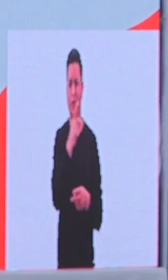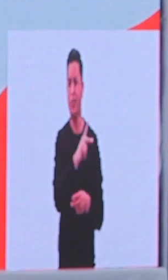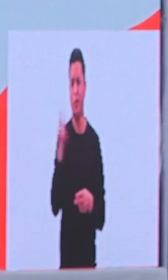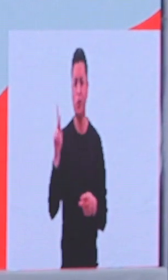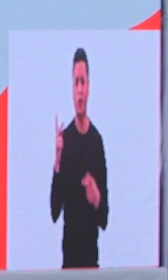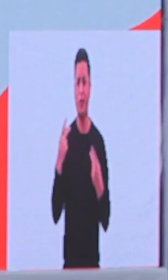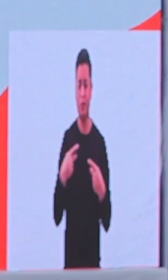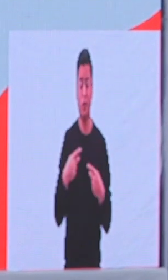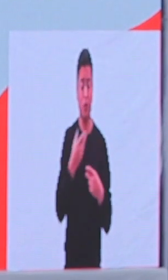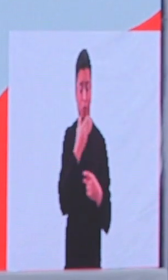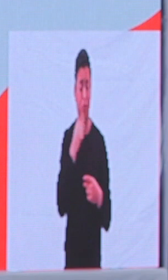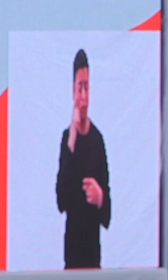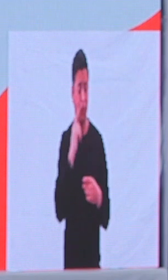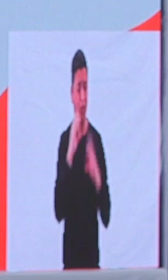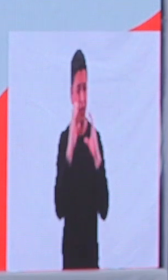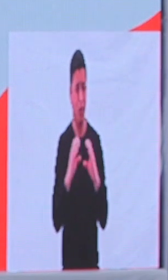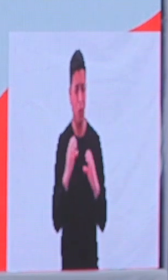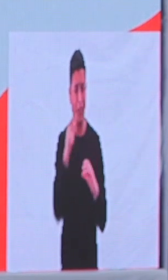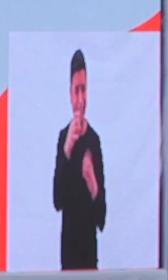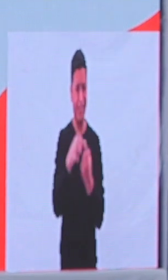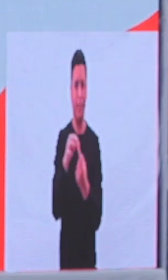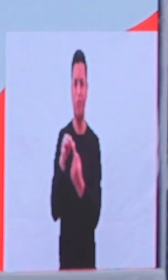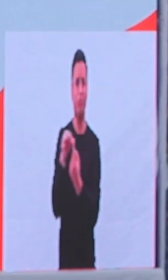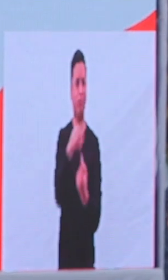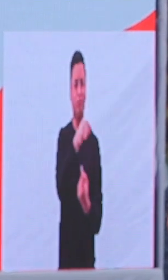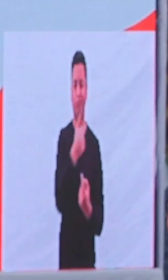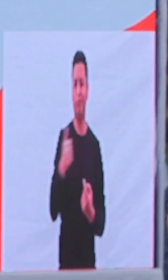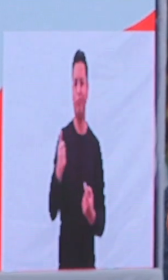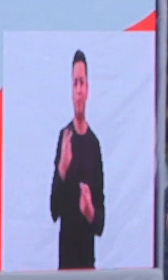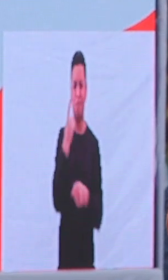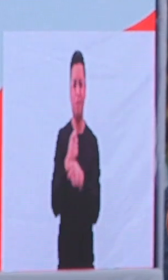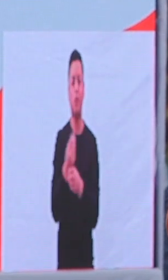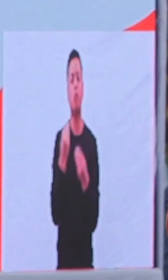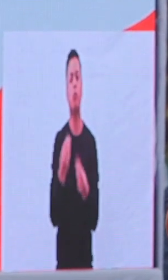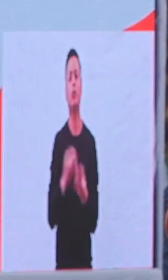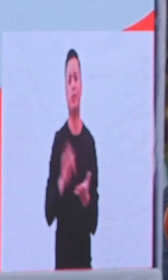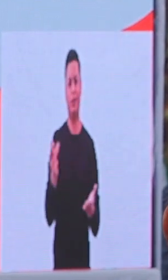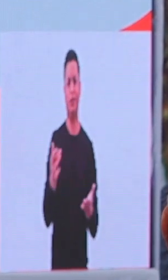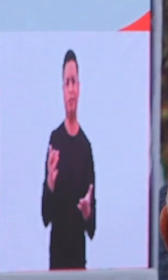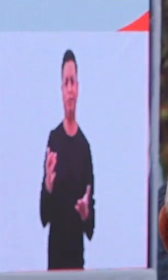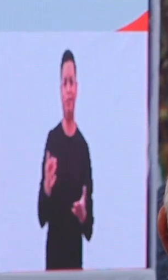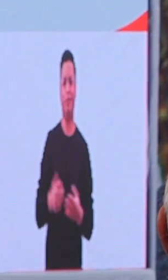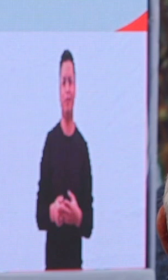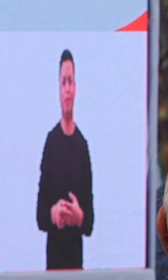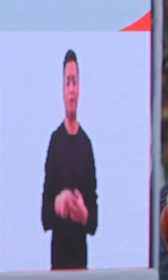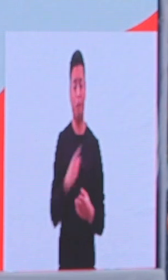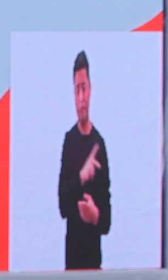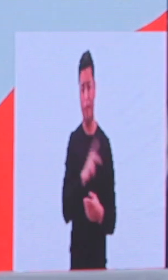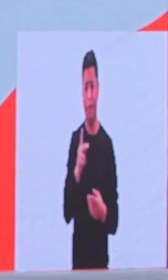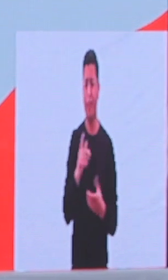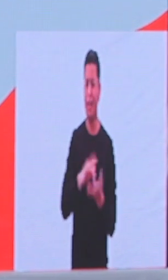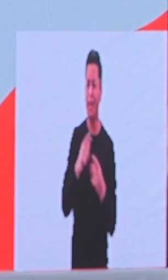nuestras cuidadoras, a todos nuestros cuidadores que están aquí presentes, primero que nada, muchas gracias. Muchas gracias y